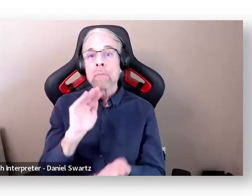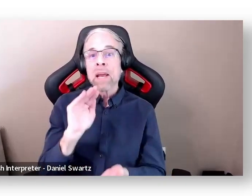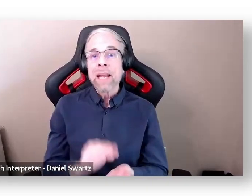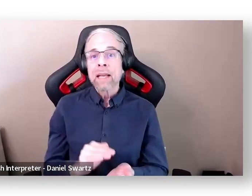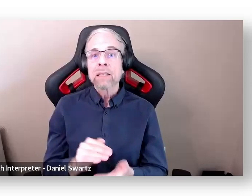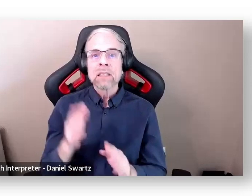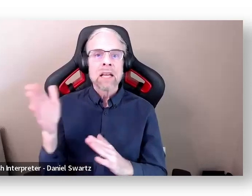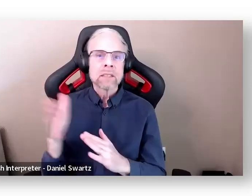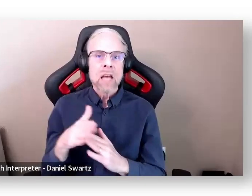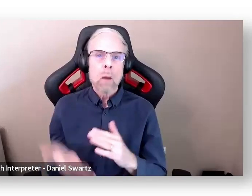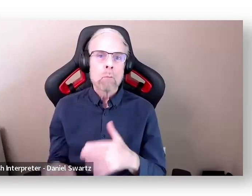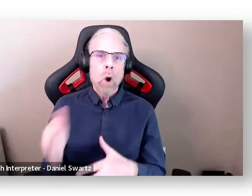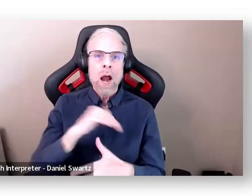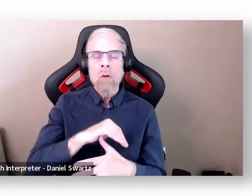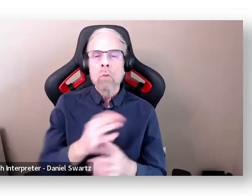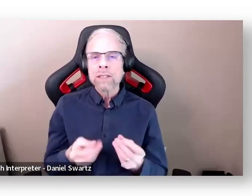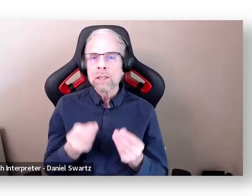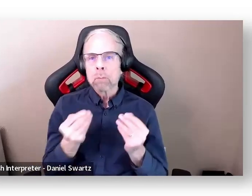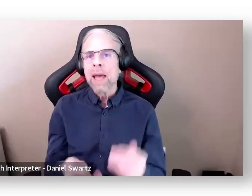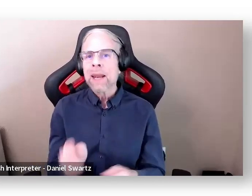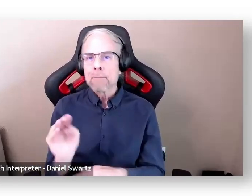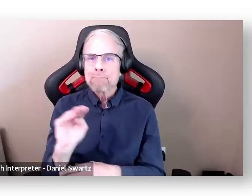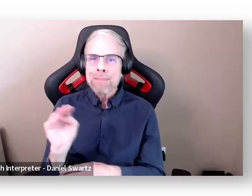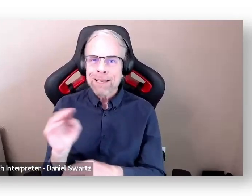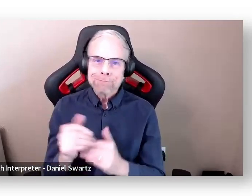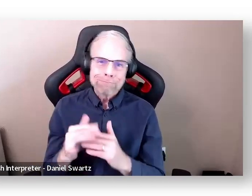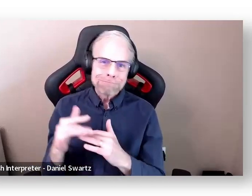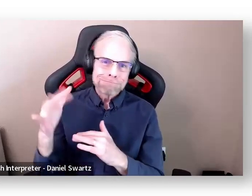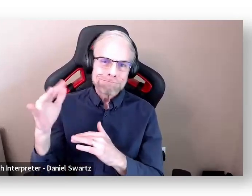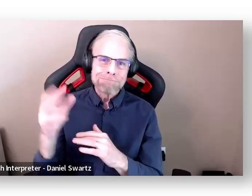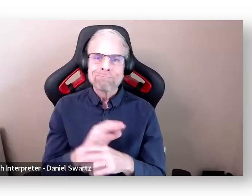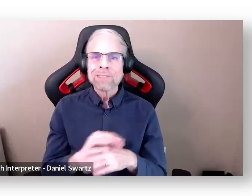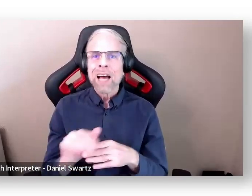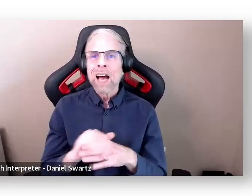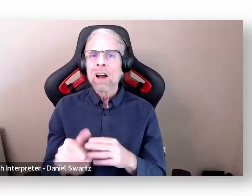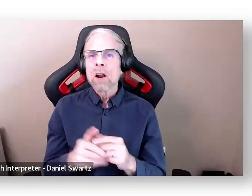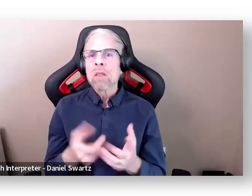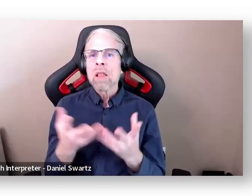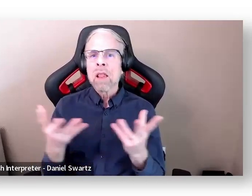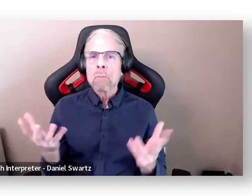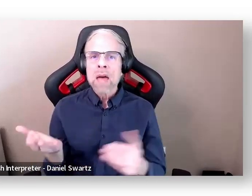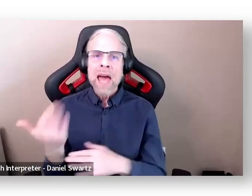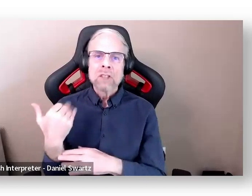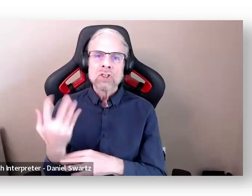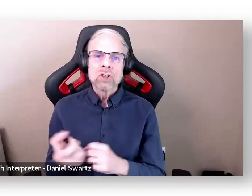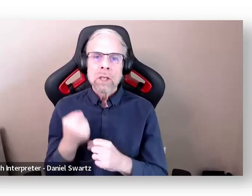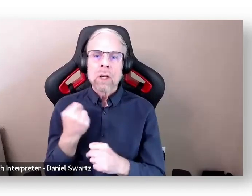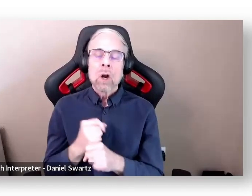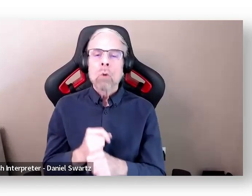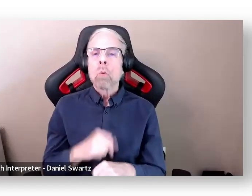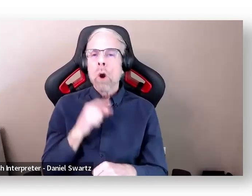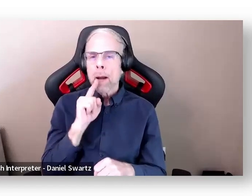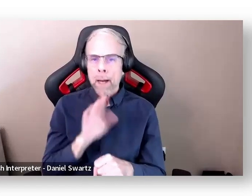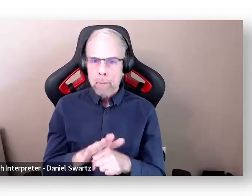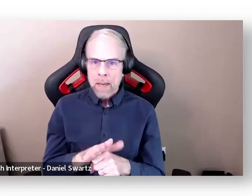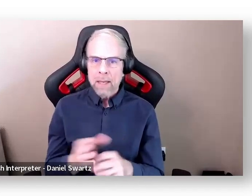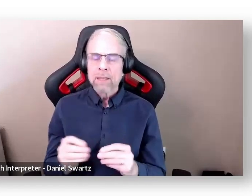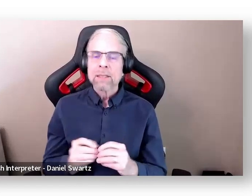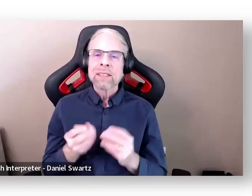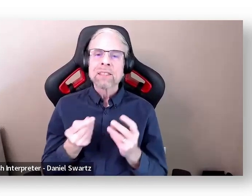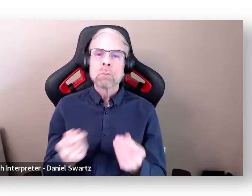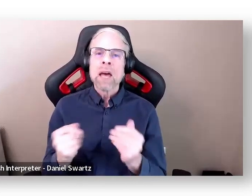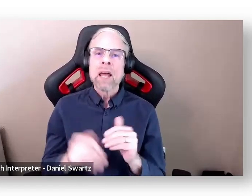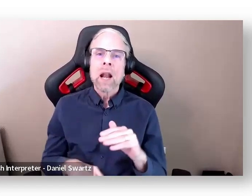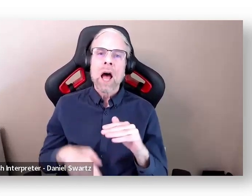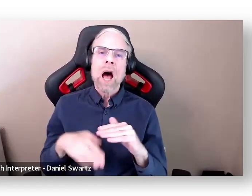La mitigación de incendios forestales es nuestra prioridad. Estamos invirtiendo $1,000 millones en los